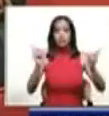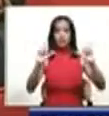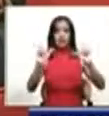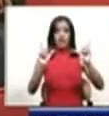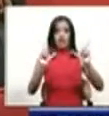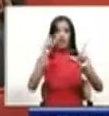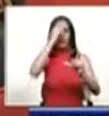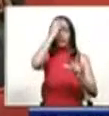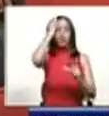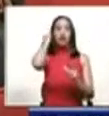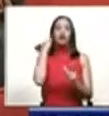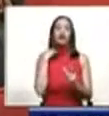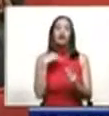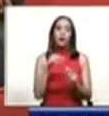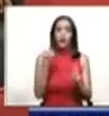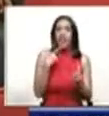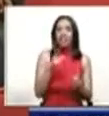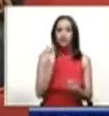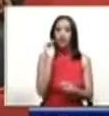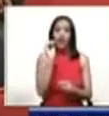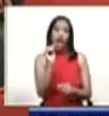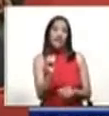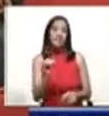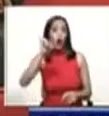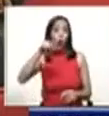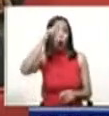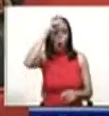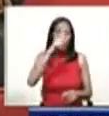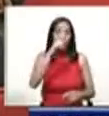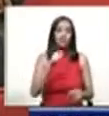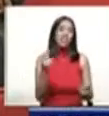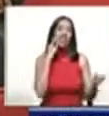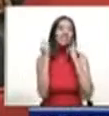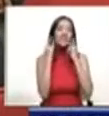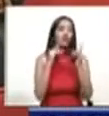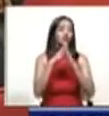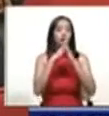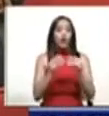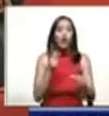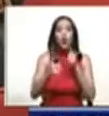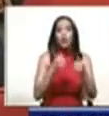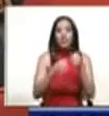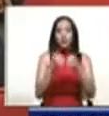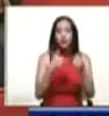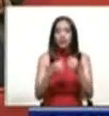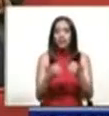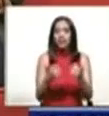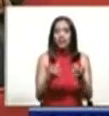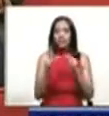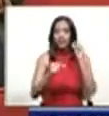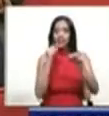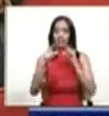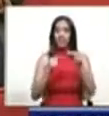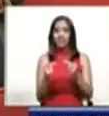por cierto, una perlita ahí, agarra ahí, camarada Jorge Rodríguez, y activo todos los tuiteros y la gente que está en las redes sociales.